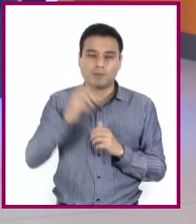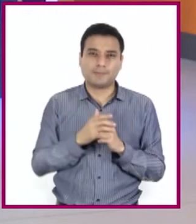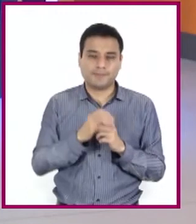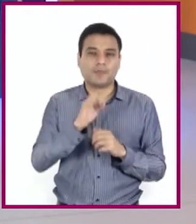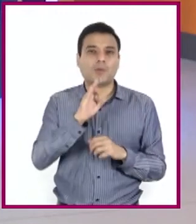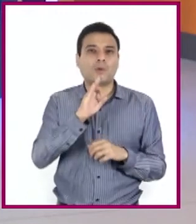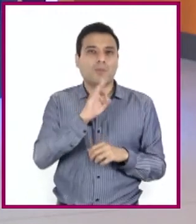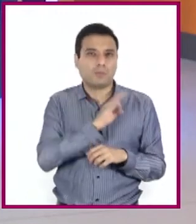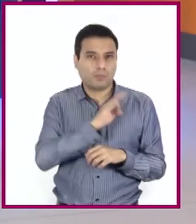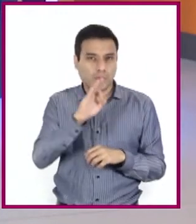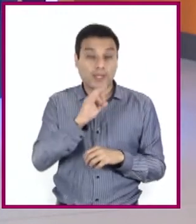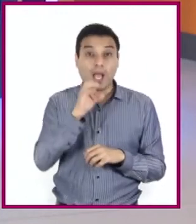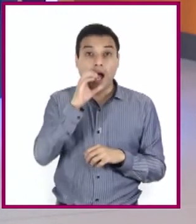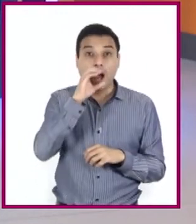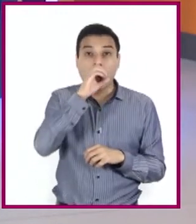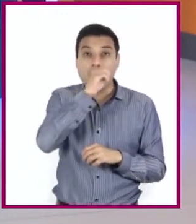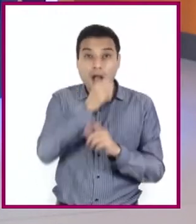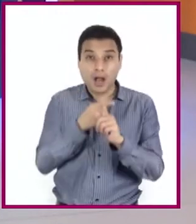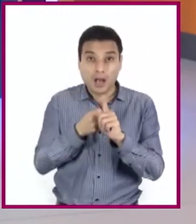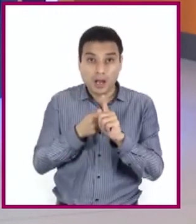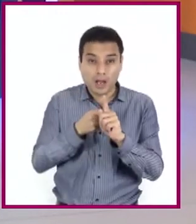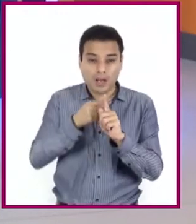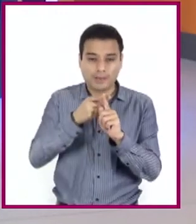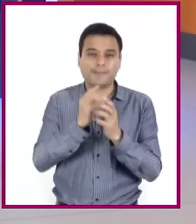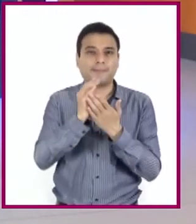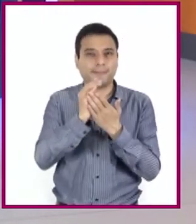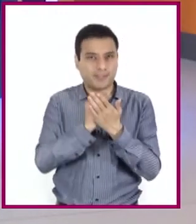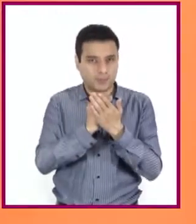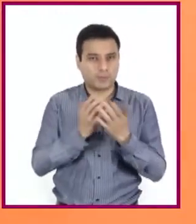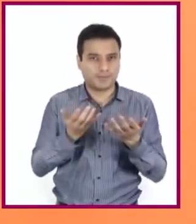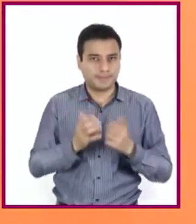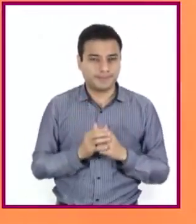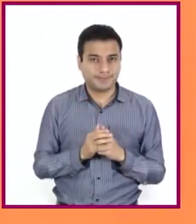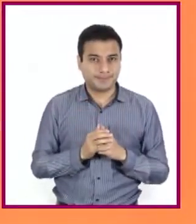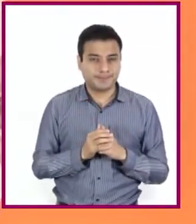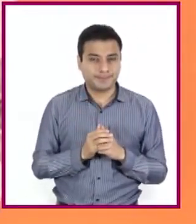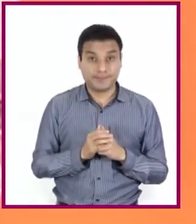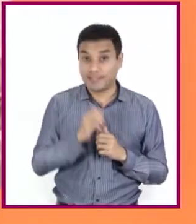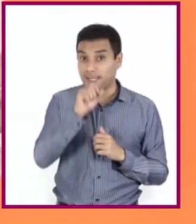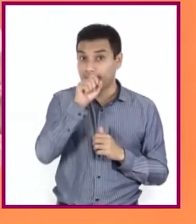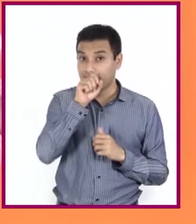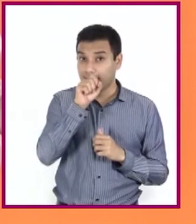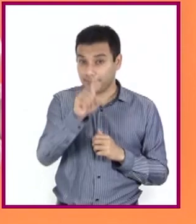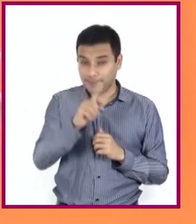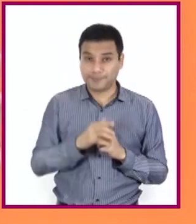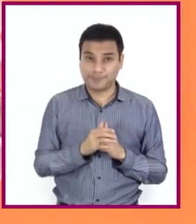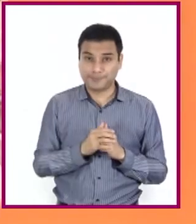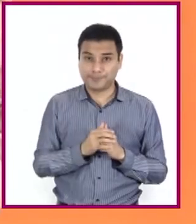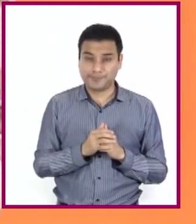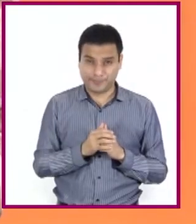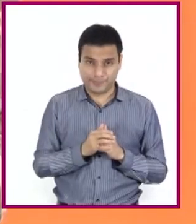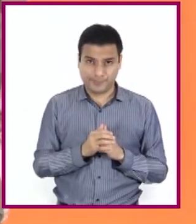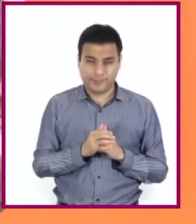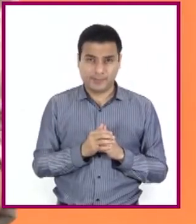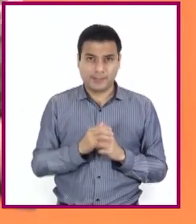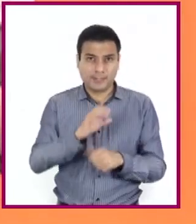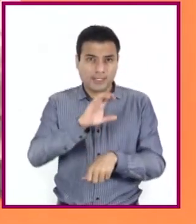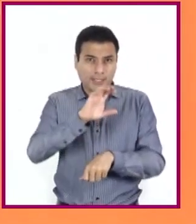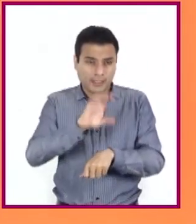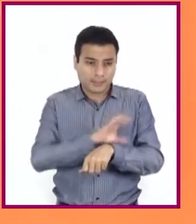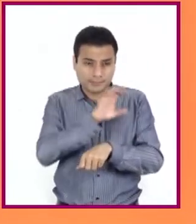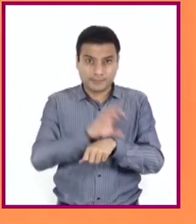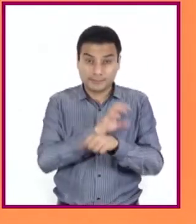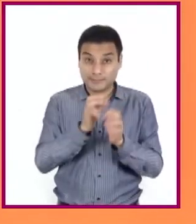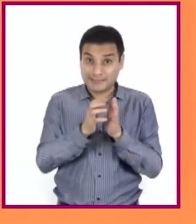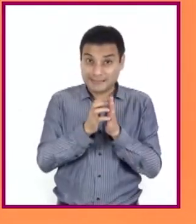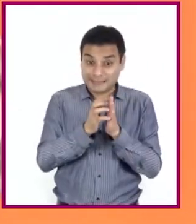los efectos del calentamiento global y del cambio climático. Asimismo, las acciones de eficiencia energética hacen que